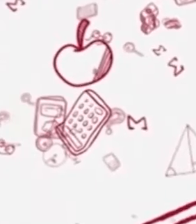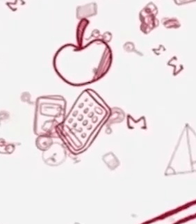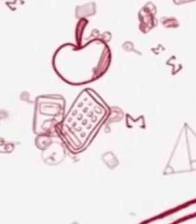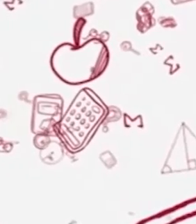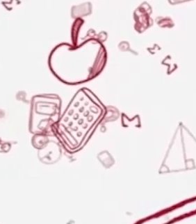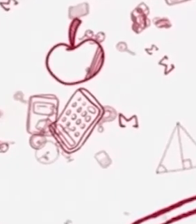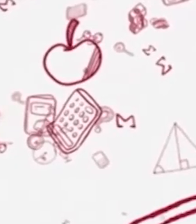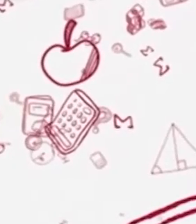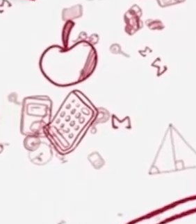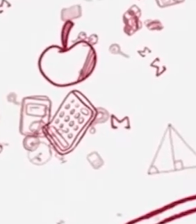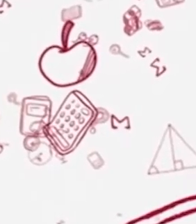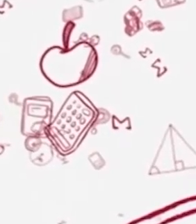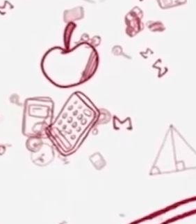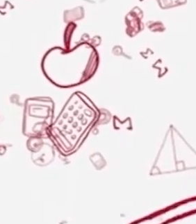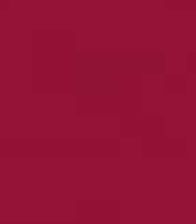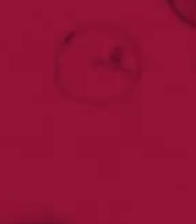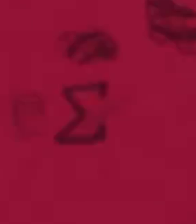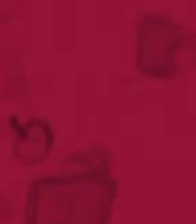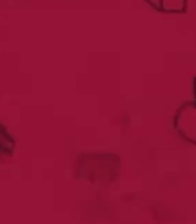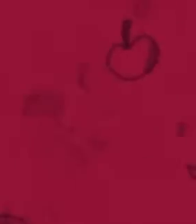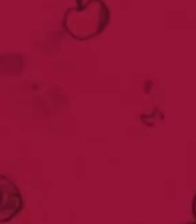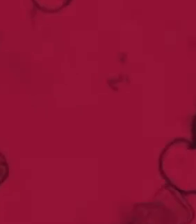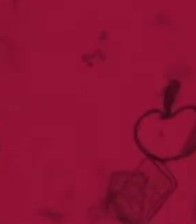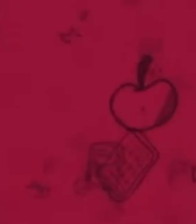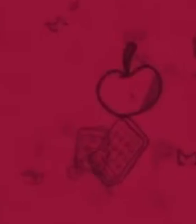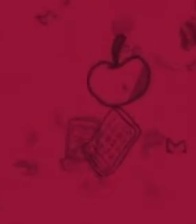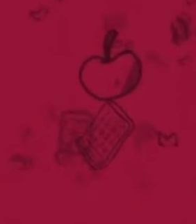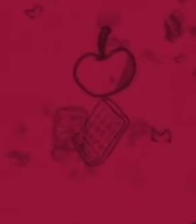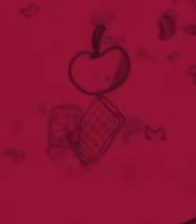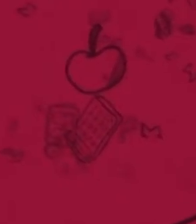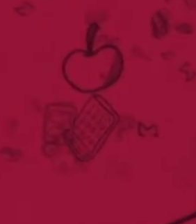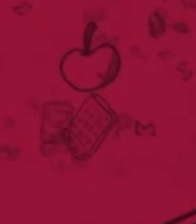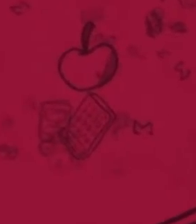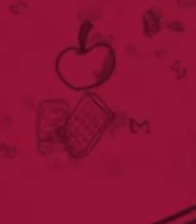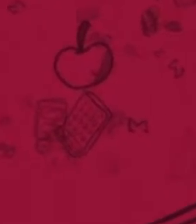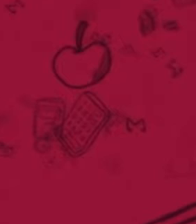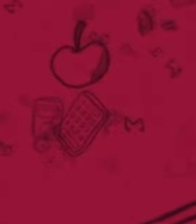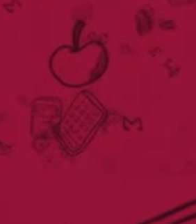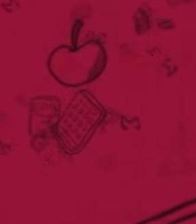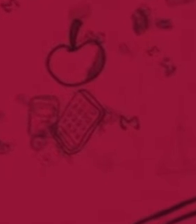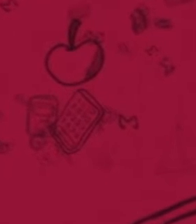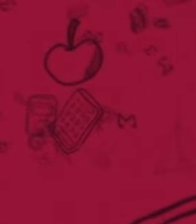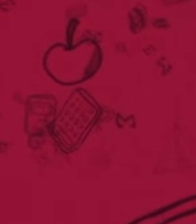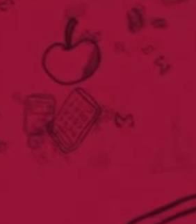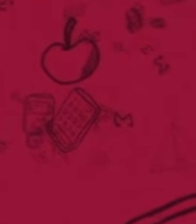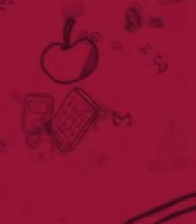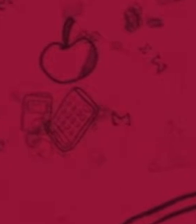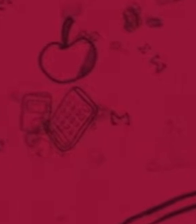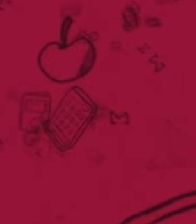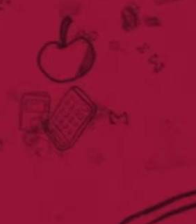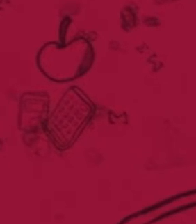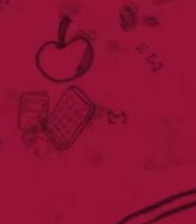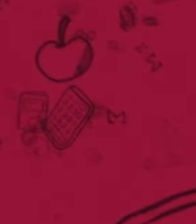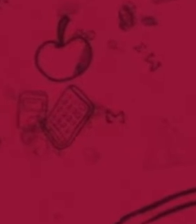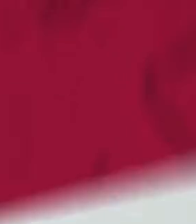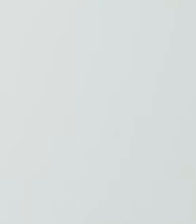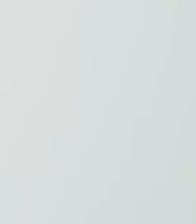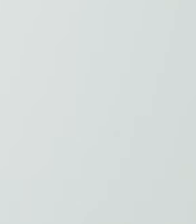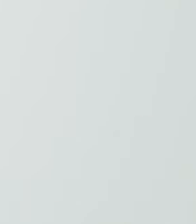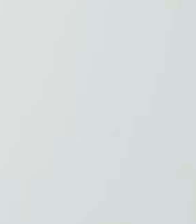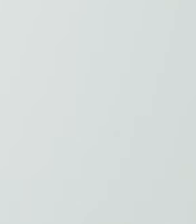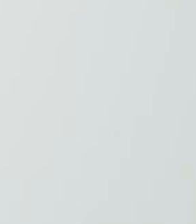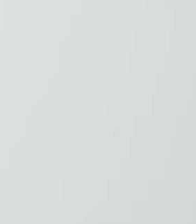vocación por la enseñanza y nuevas herramientas para grandes logros en la educación esto es